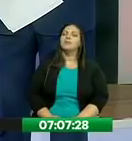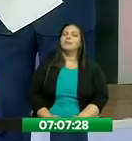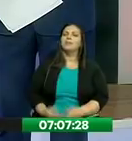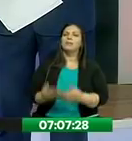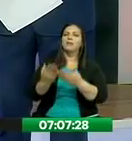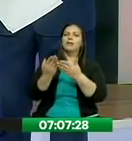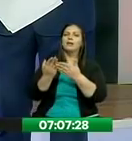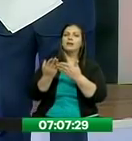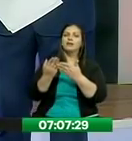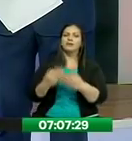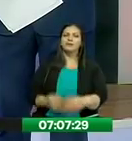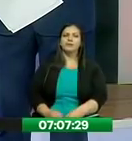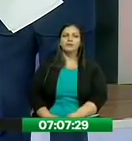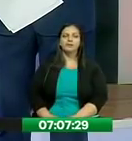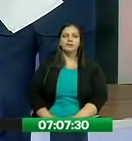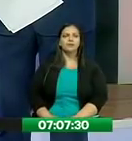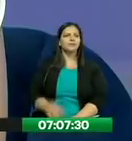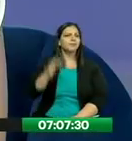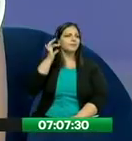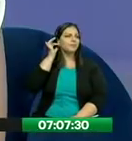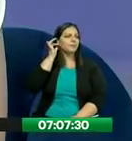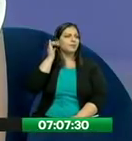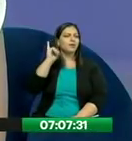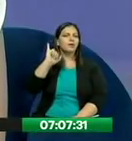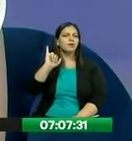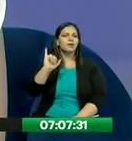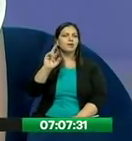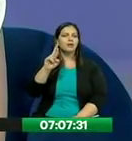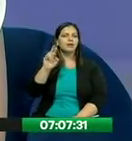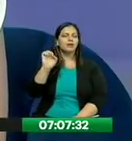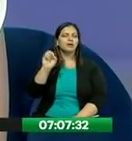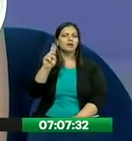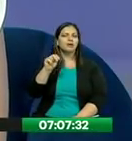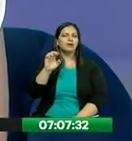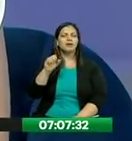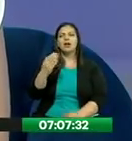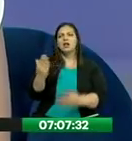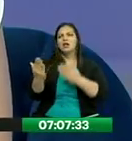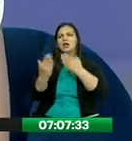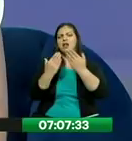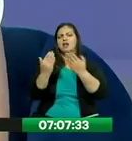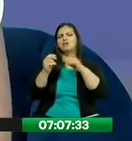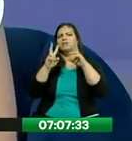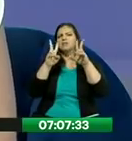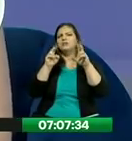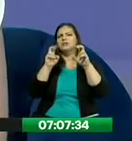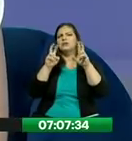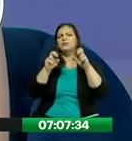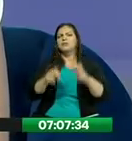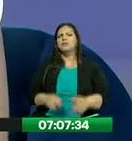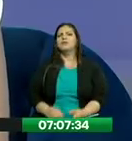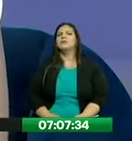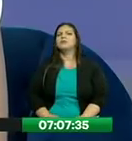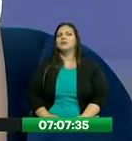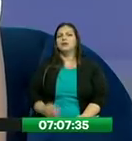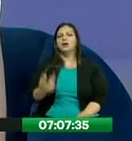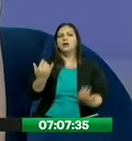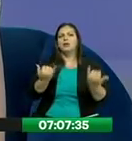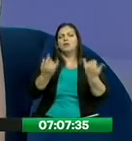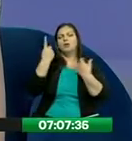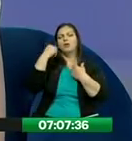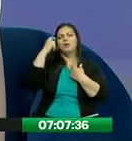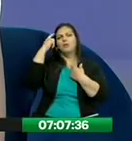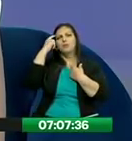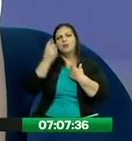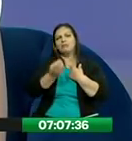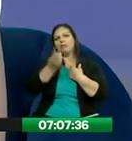la politóloga Irene Vélez, con ella estaremos analizando el costo político para el gobierno nacional y también